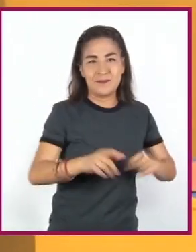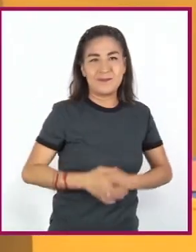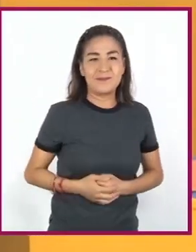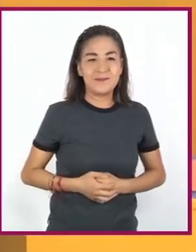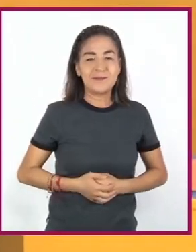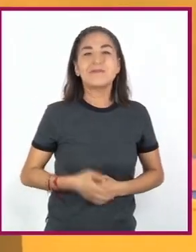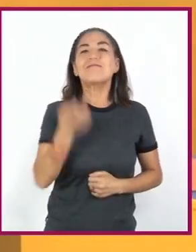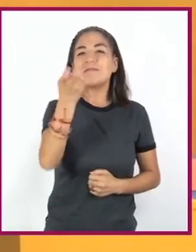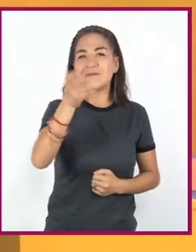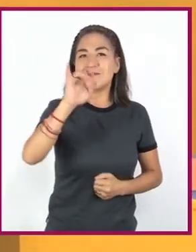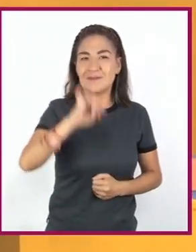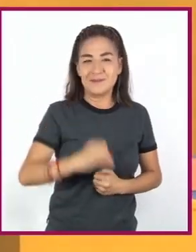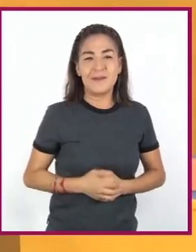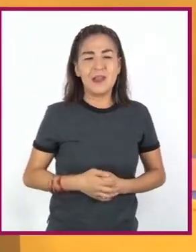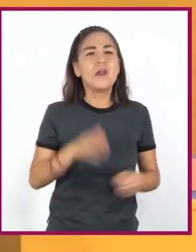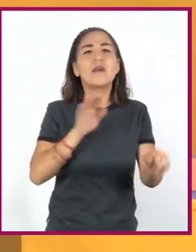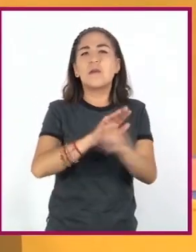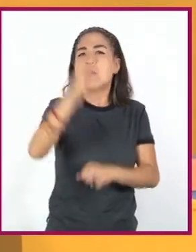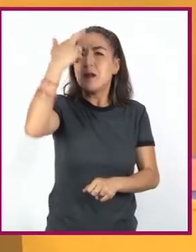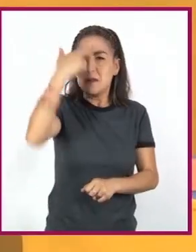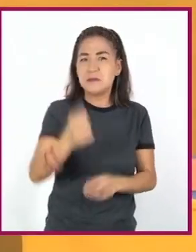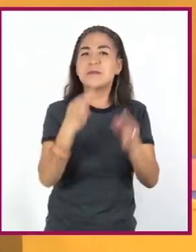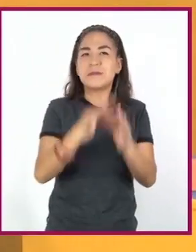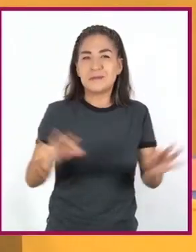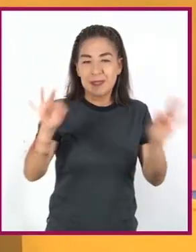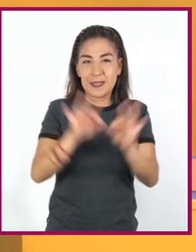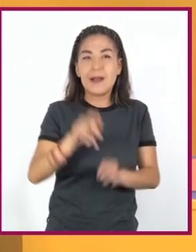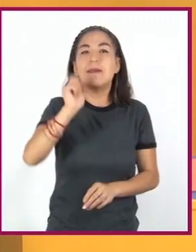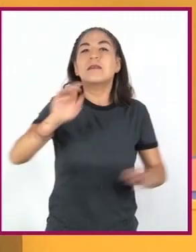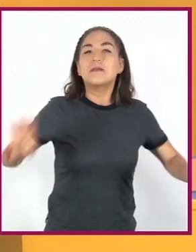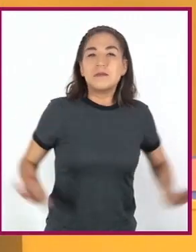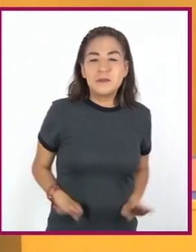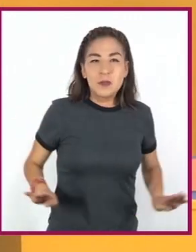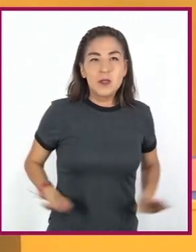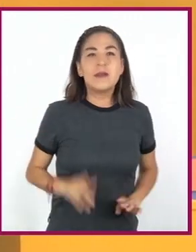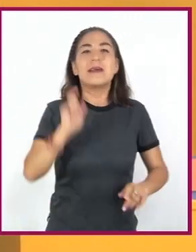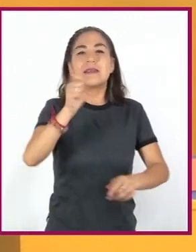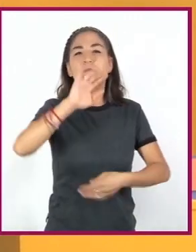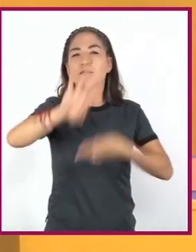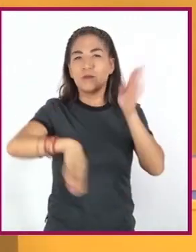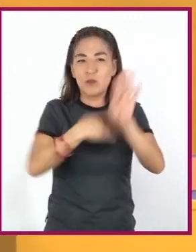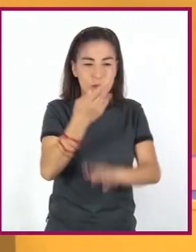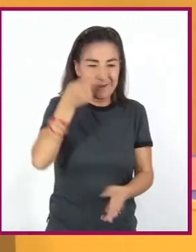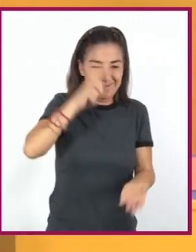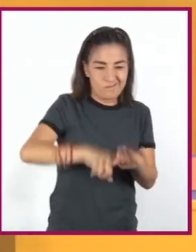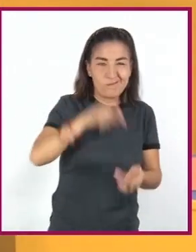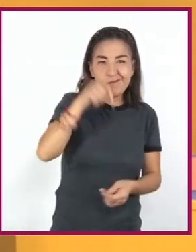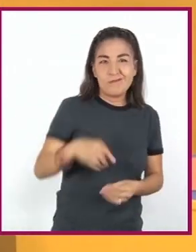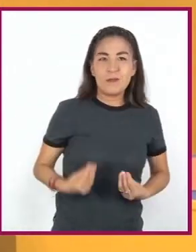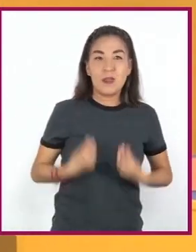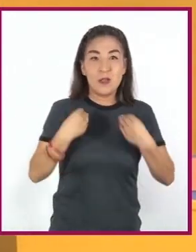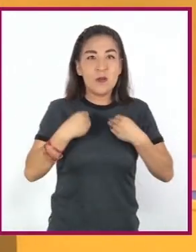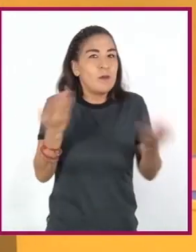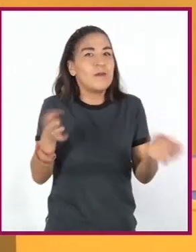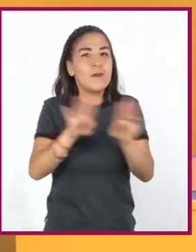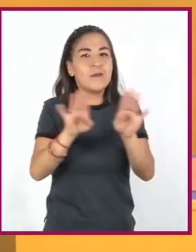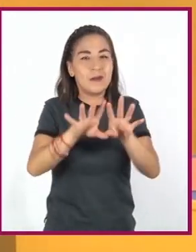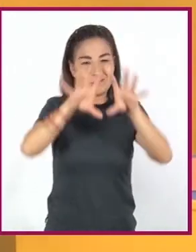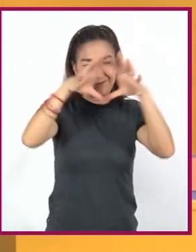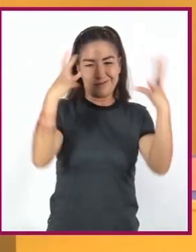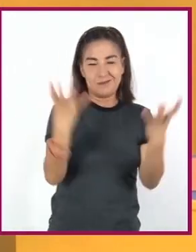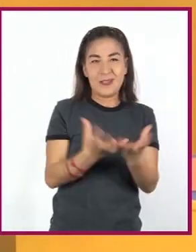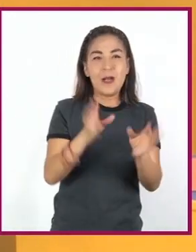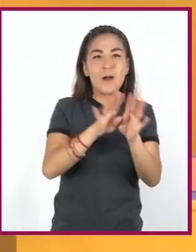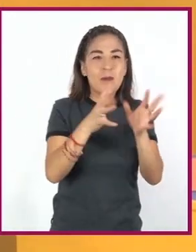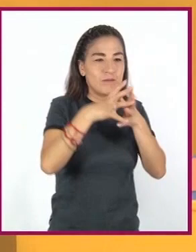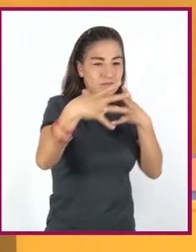razón muy importante, Enrique, que tiene que ver con las características del mundo en que vivimos, pues es tridimensional, es decir, todo